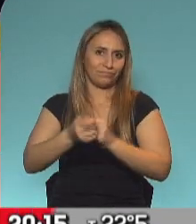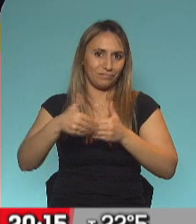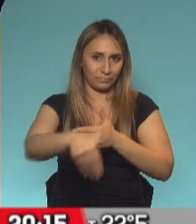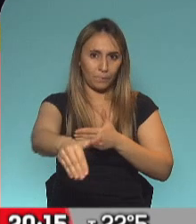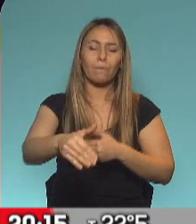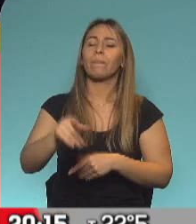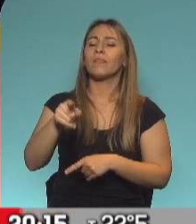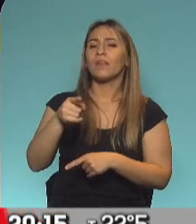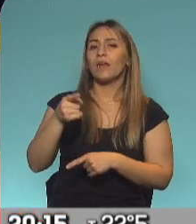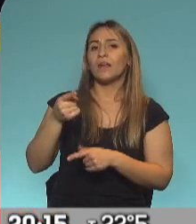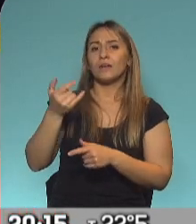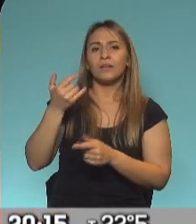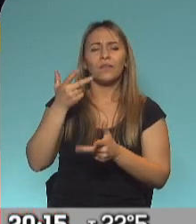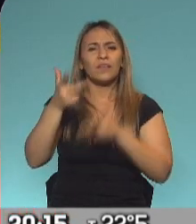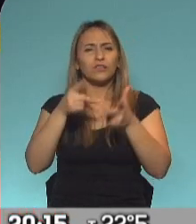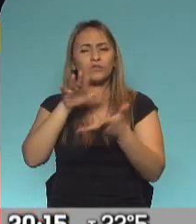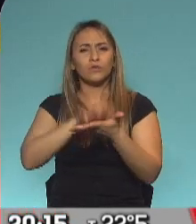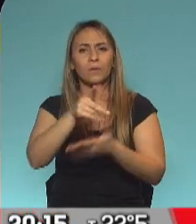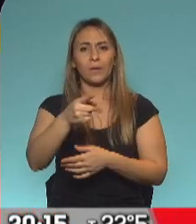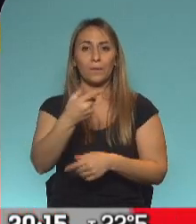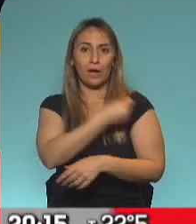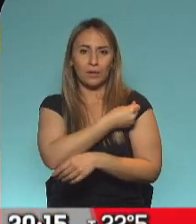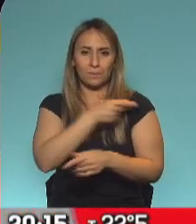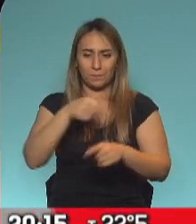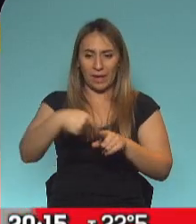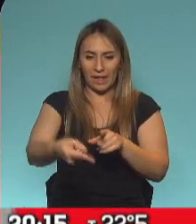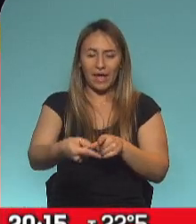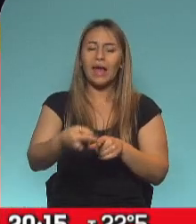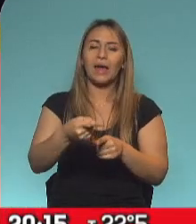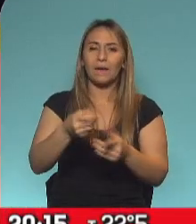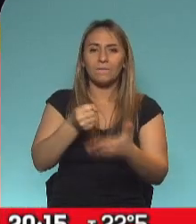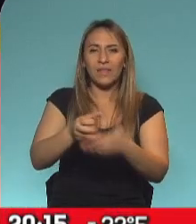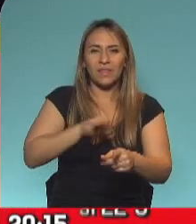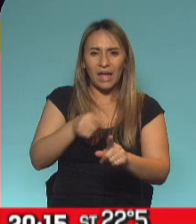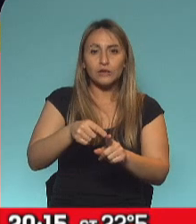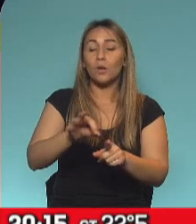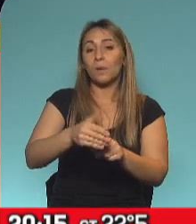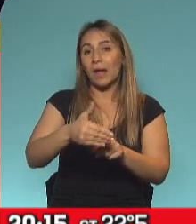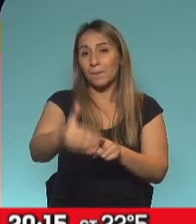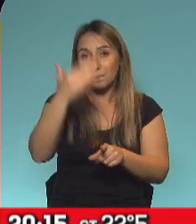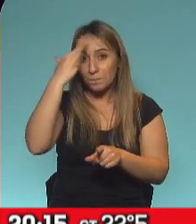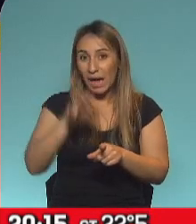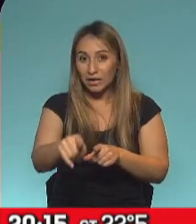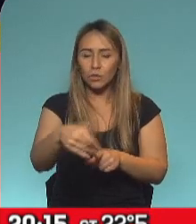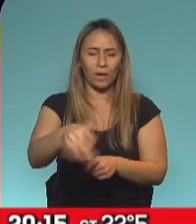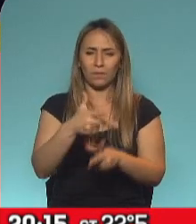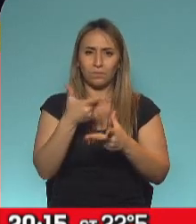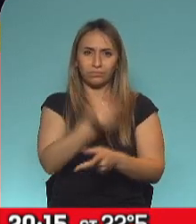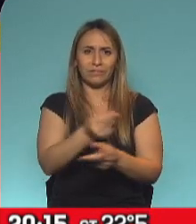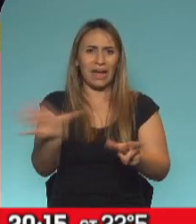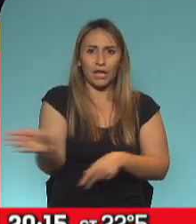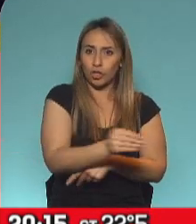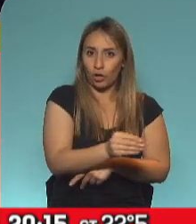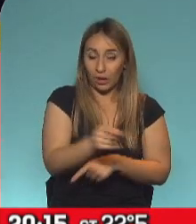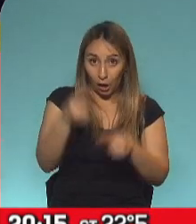de vacunación para fines de este año y una etapa masiva para marzo. ¿Ese es la meta? ¿Esa es la meta que